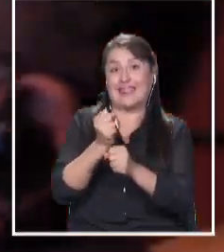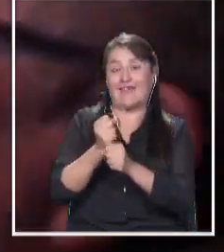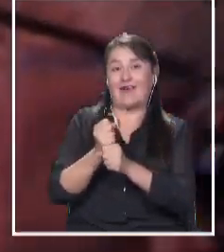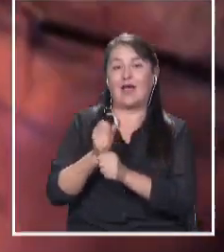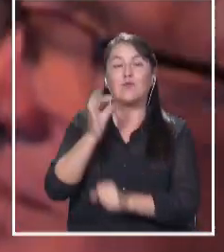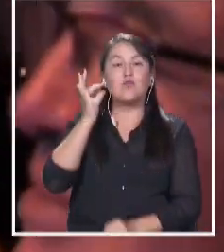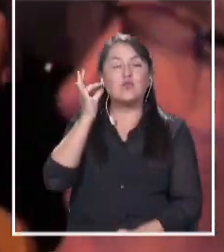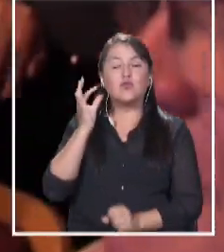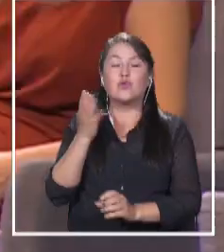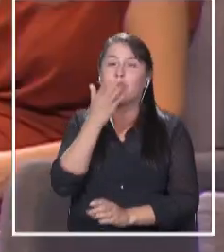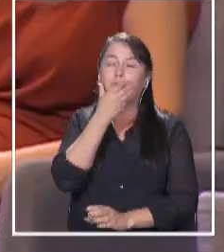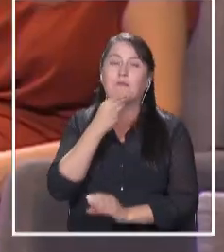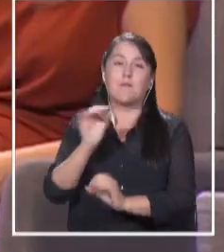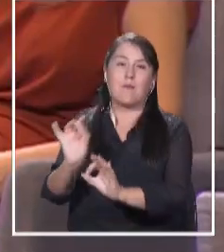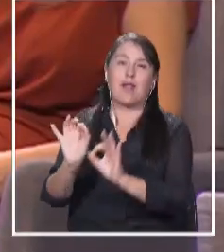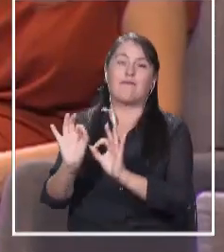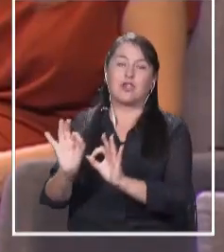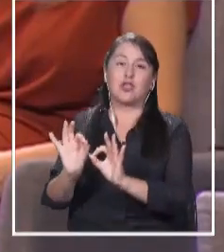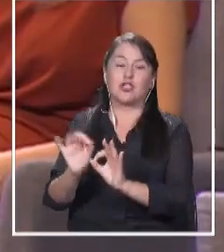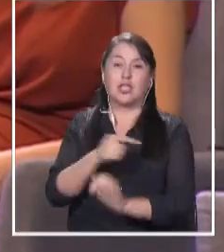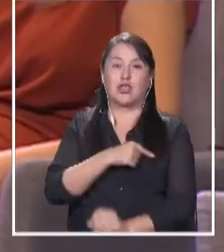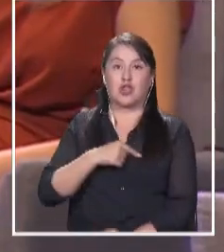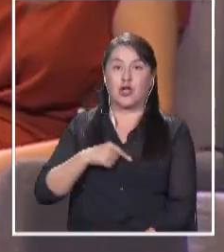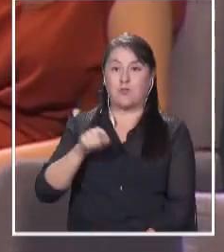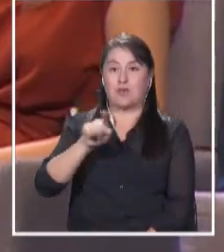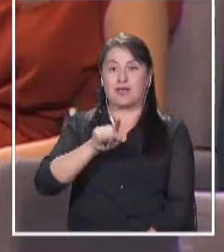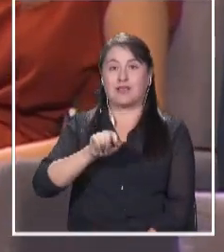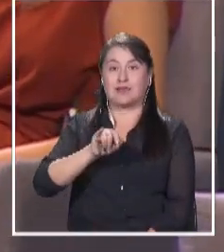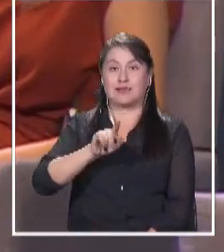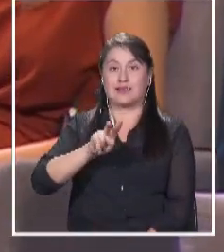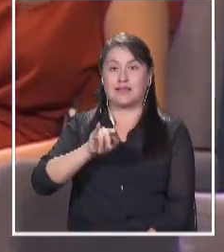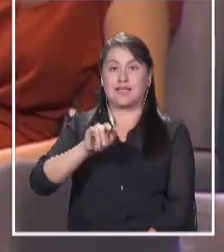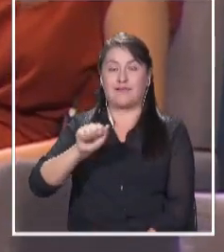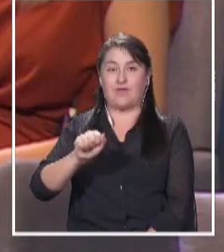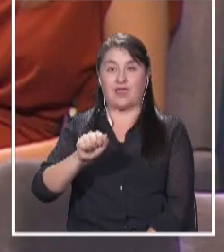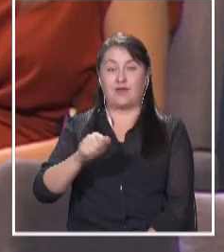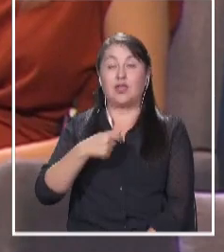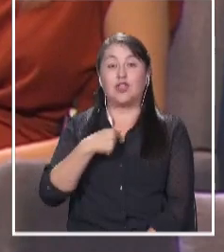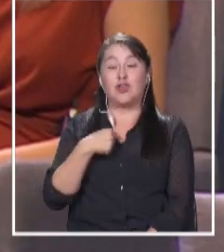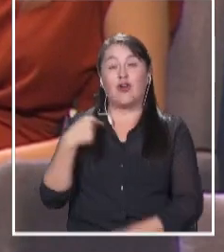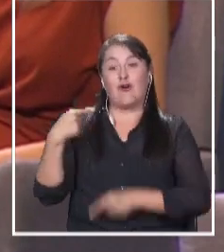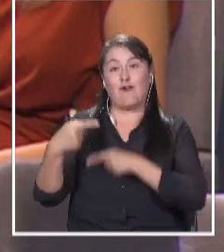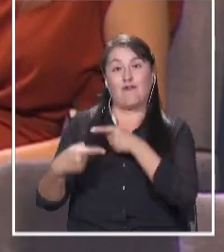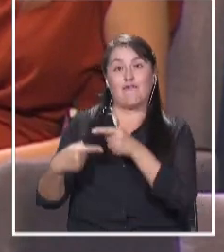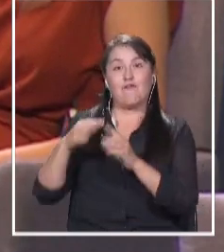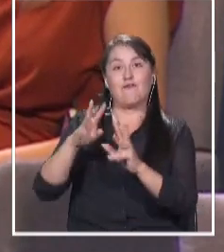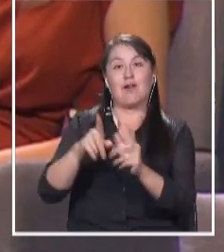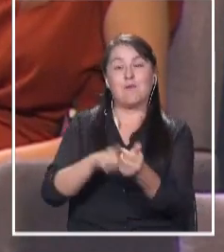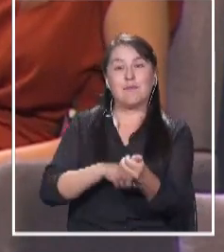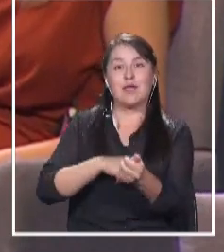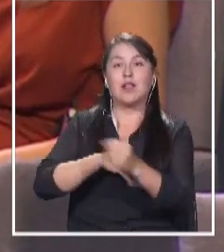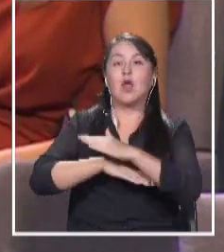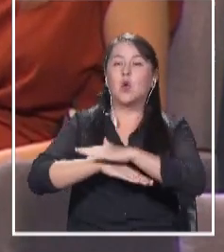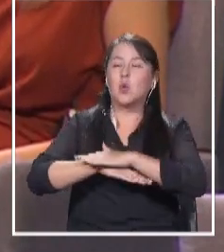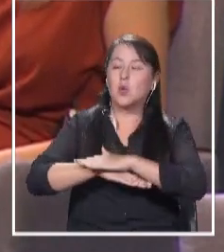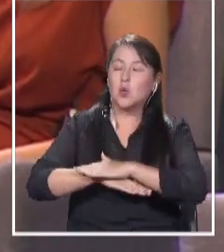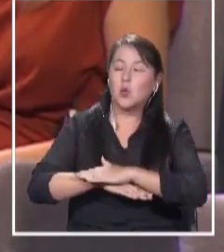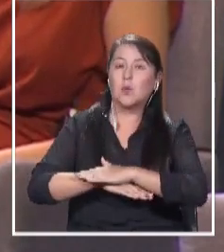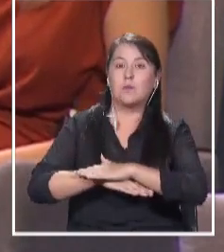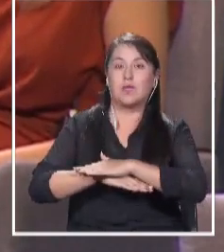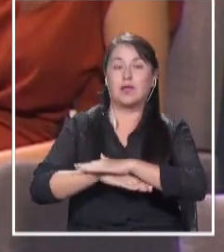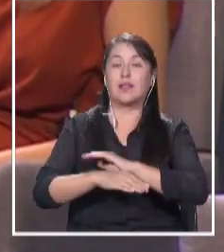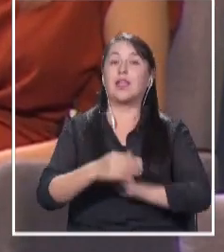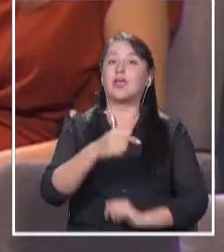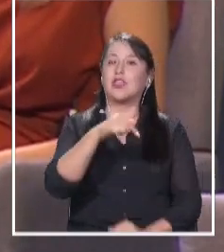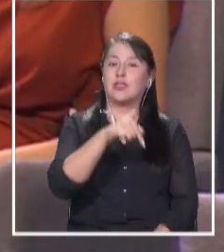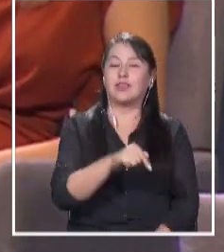Earle. Pero he tenido también el privilegio de venir de una familia humilde, como muchos de ustedes, y he tenido hoy día el privilegio